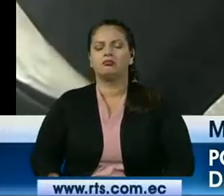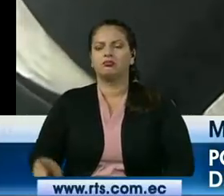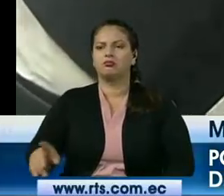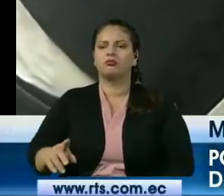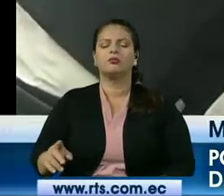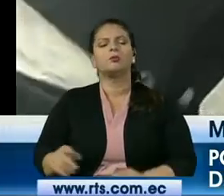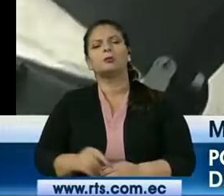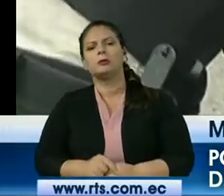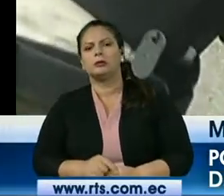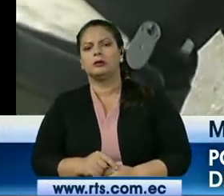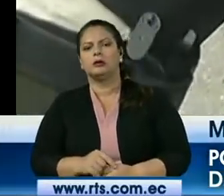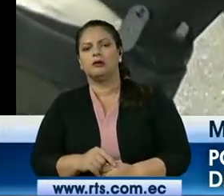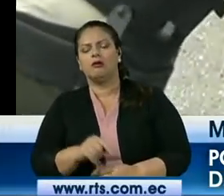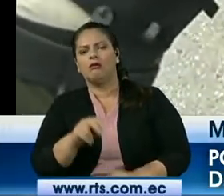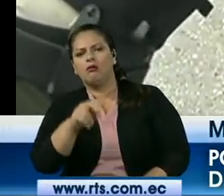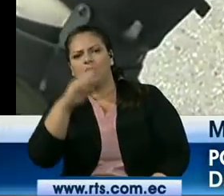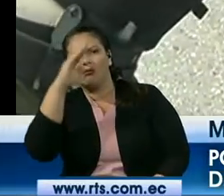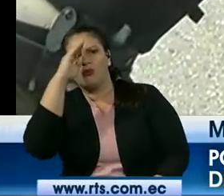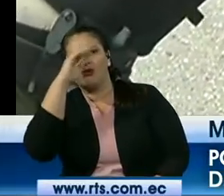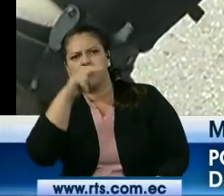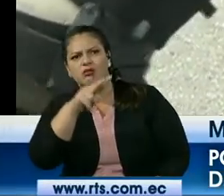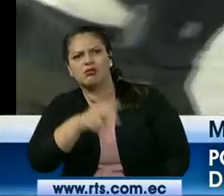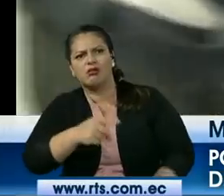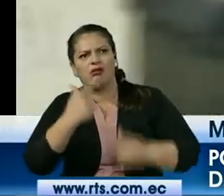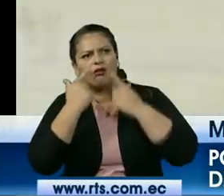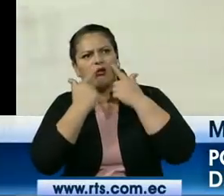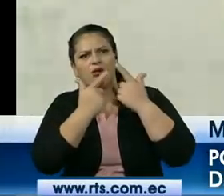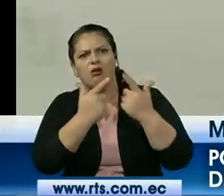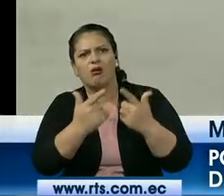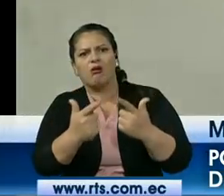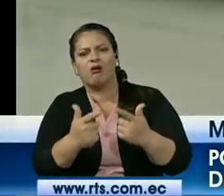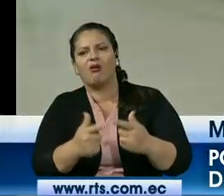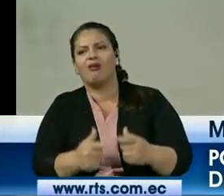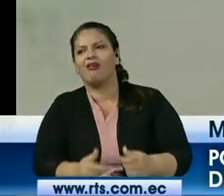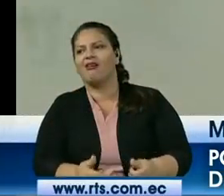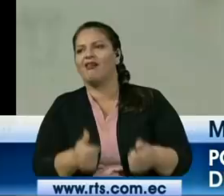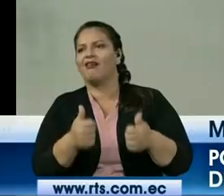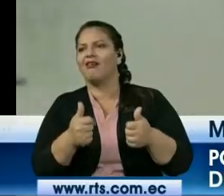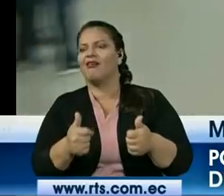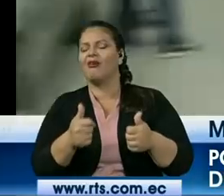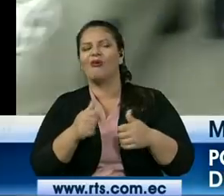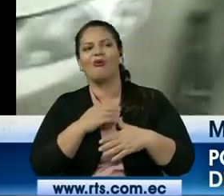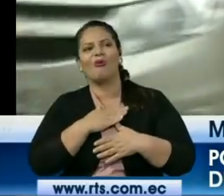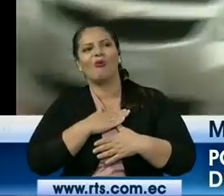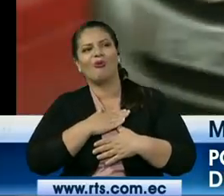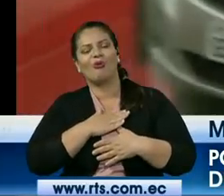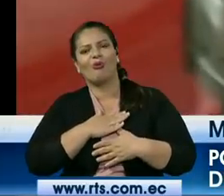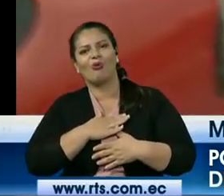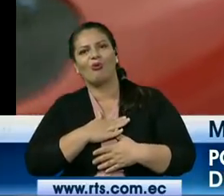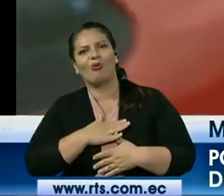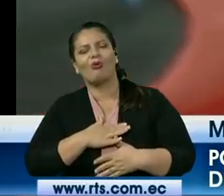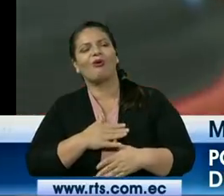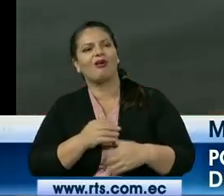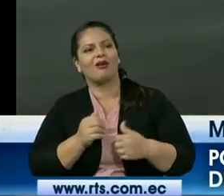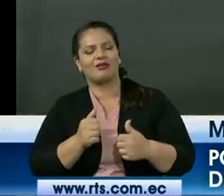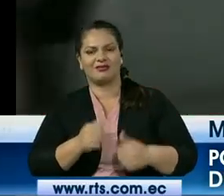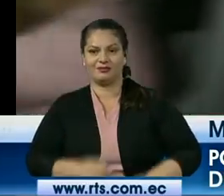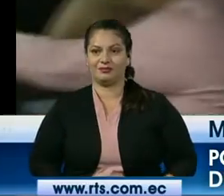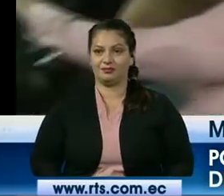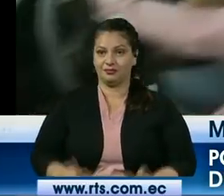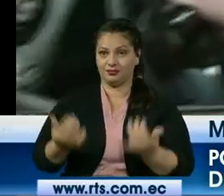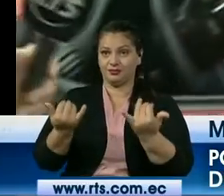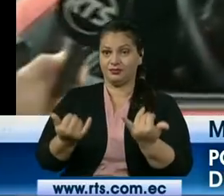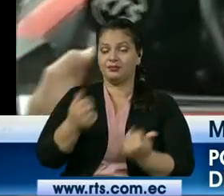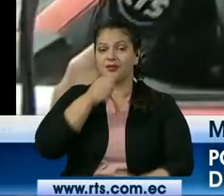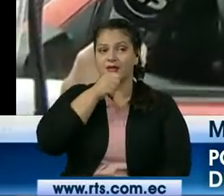picada se mueven deteniendo momentáneamente la circulación de diferentes vehículos. Dialogamos en este momento con los conductores. Amigo,